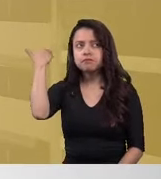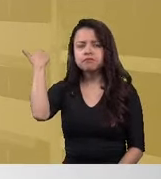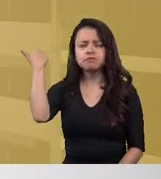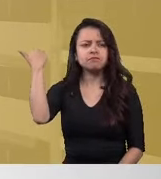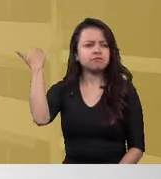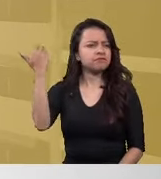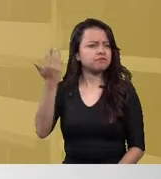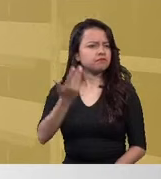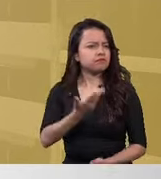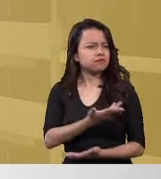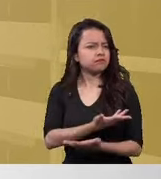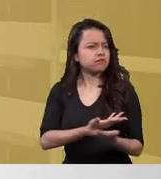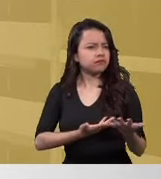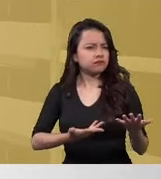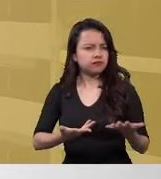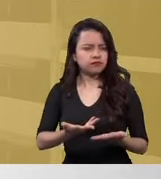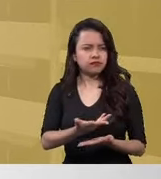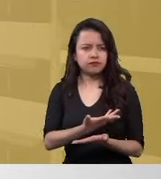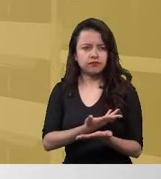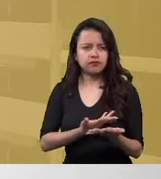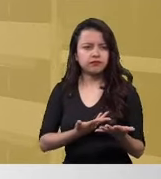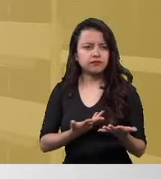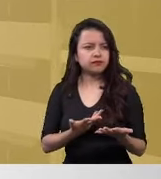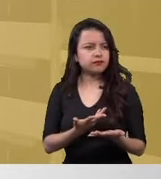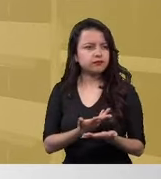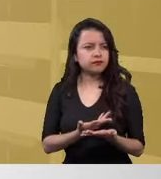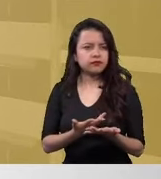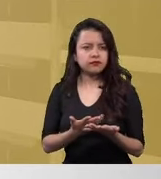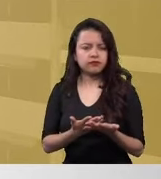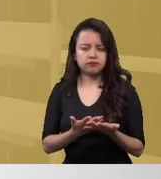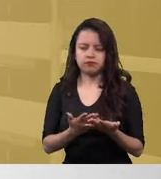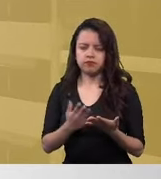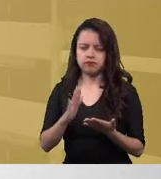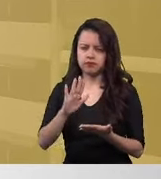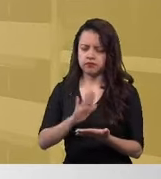Si un día siendo más viejo dejo de cantar.